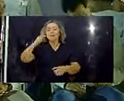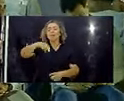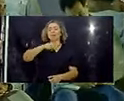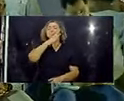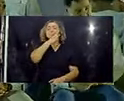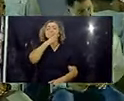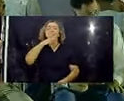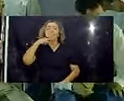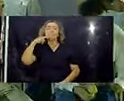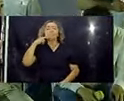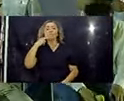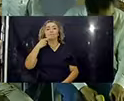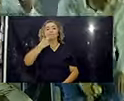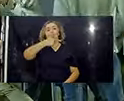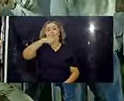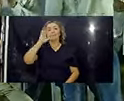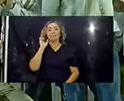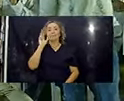ustedes